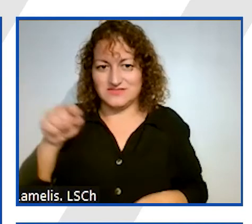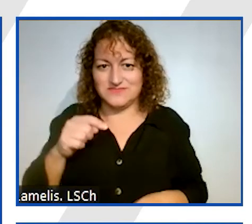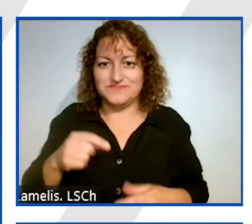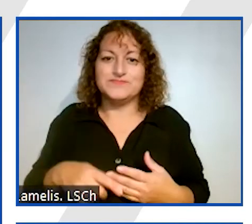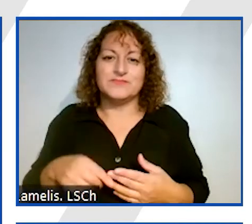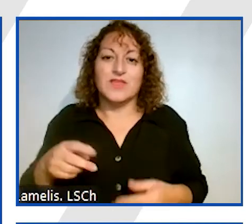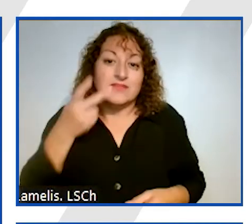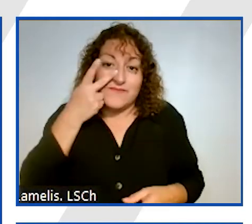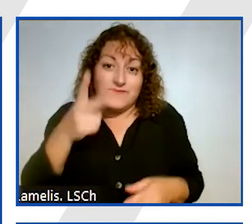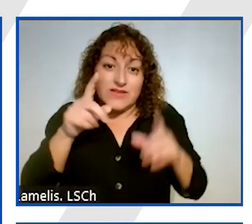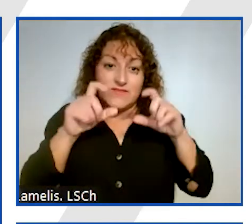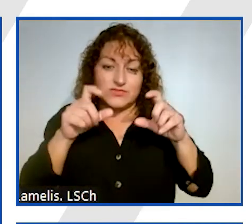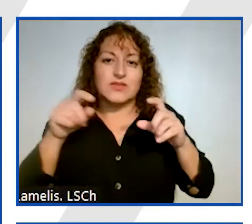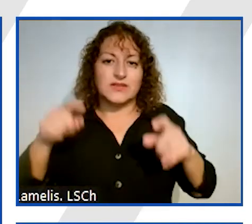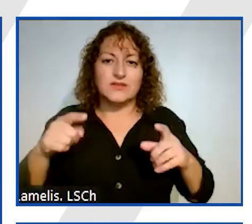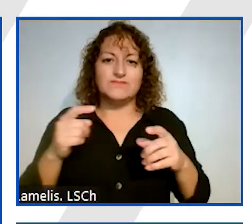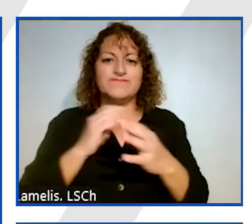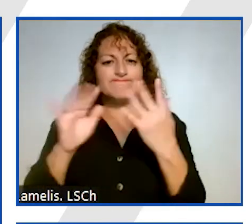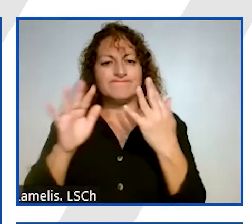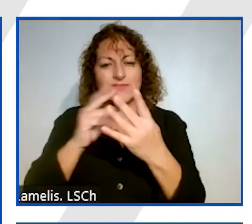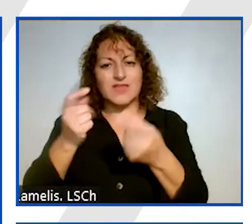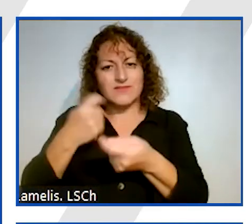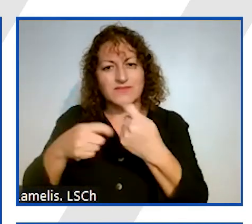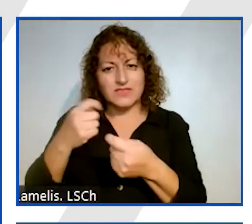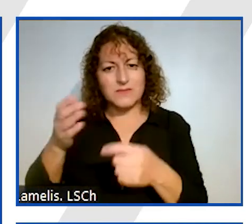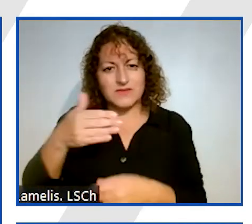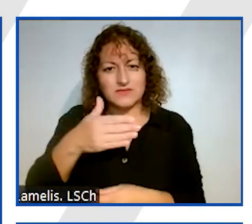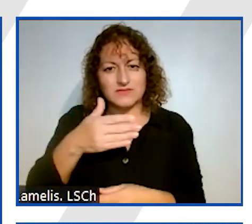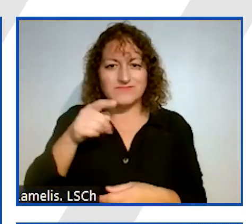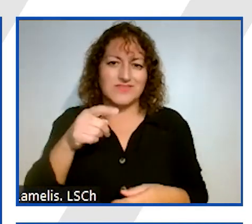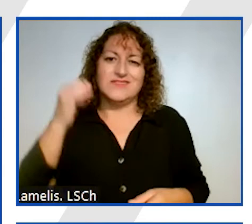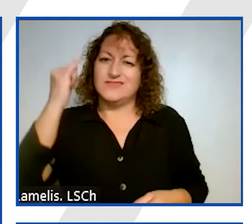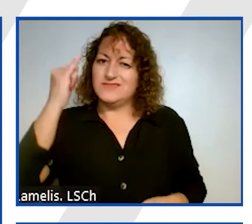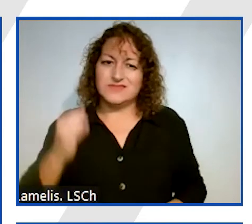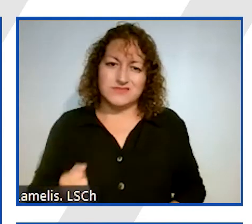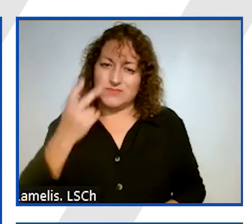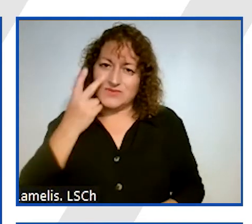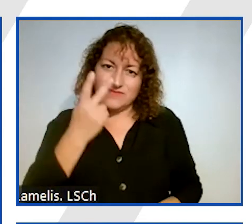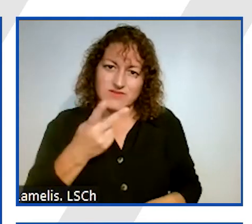pesquero, donde estamos viendo aletas de rayas casi todo el año.